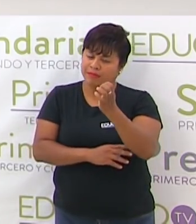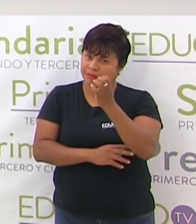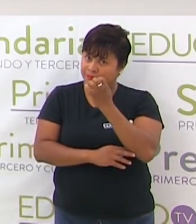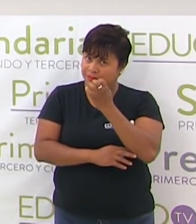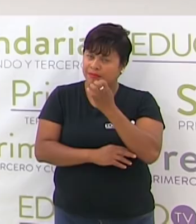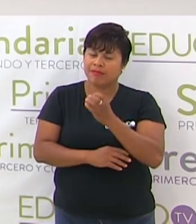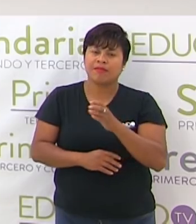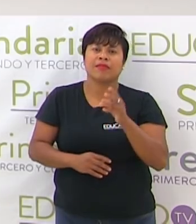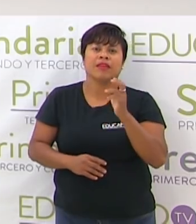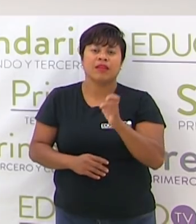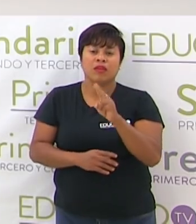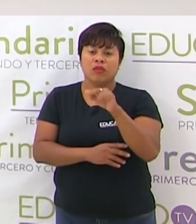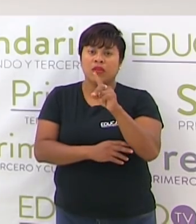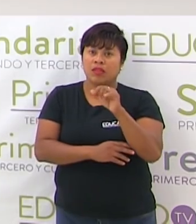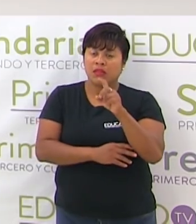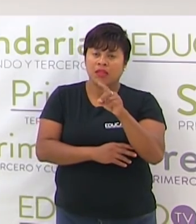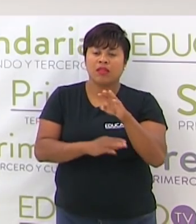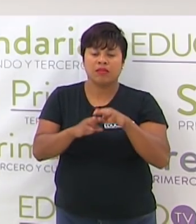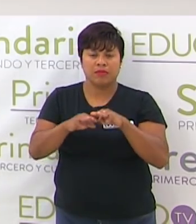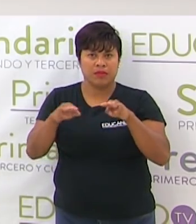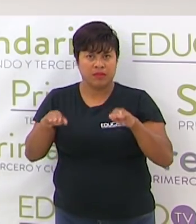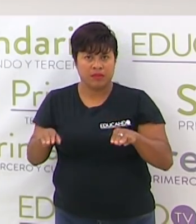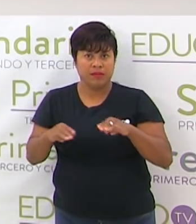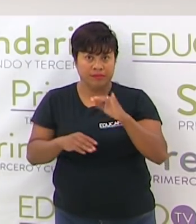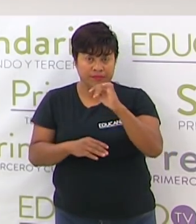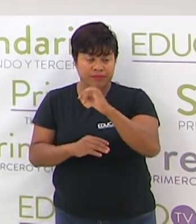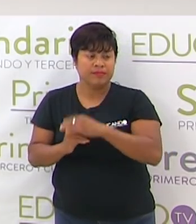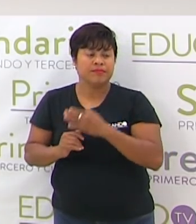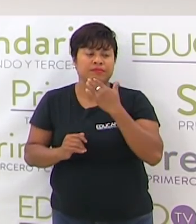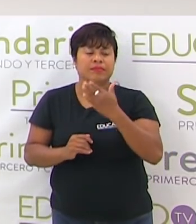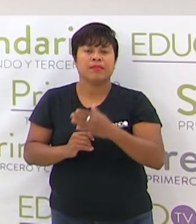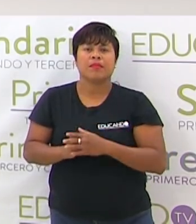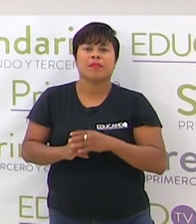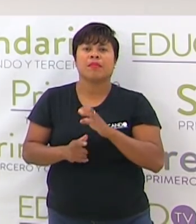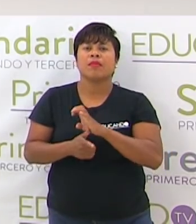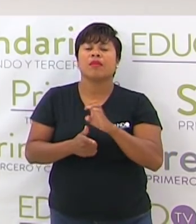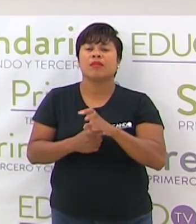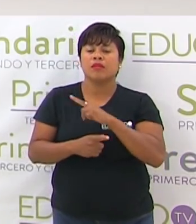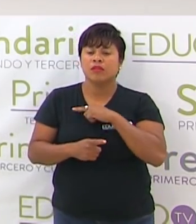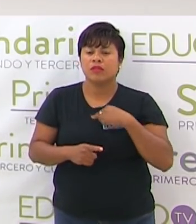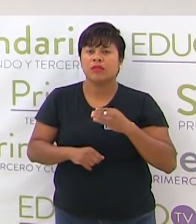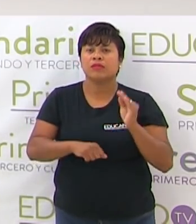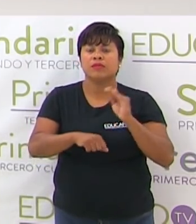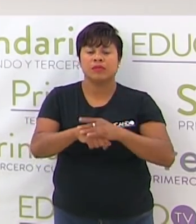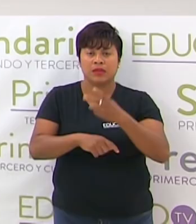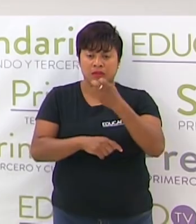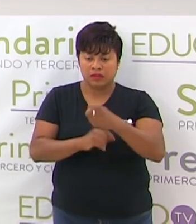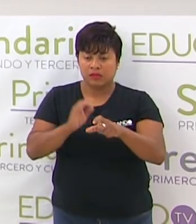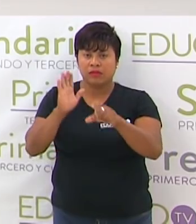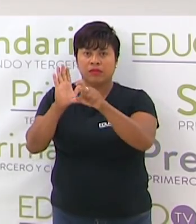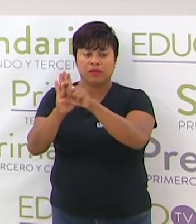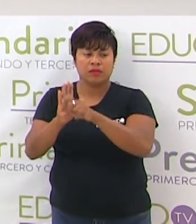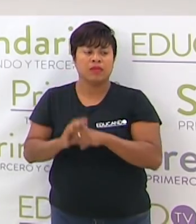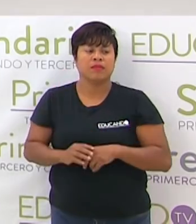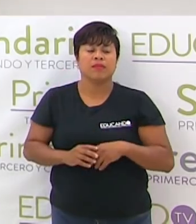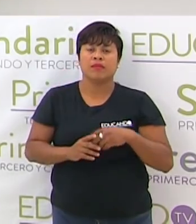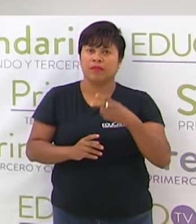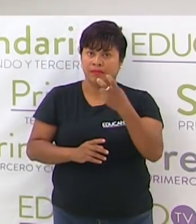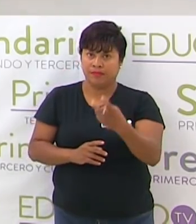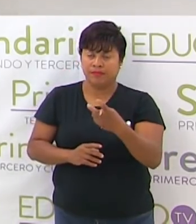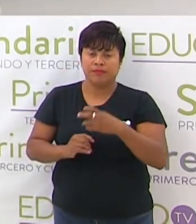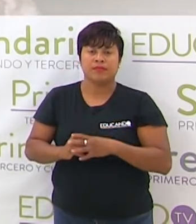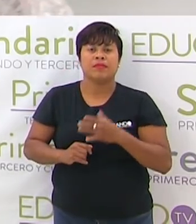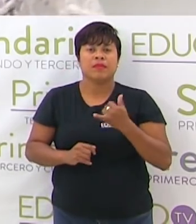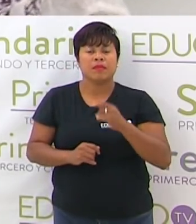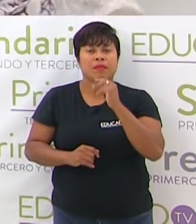engaña? Pues una unidad de medida, ¿sí? Bien, entonces vamos a colocar esta figura por